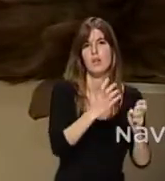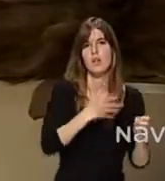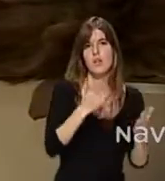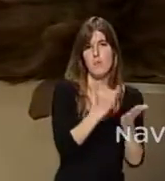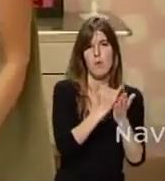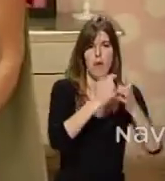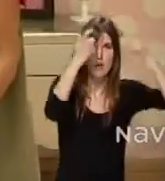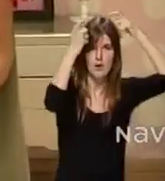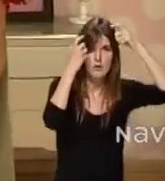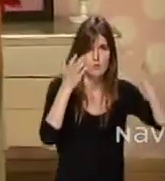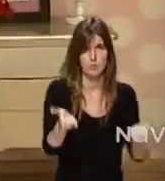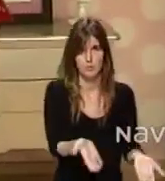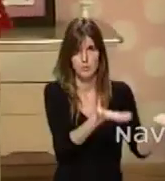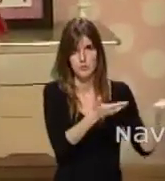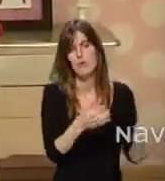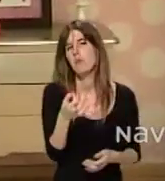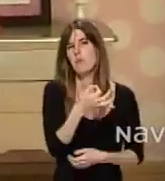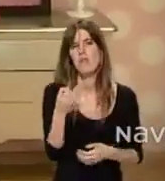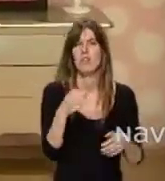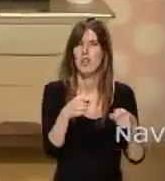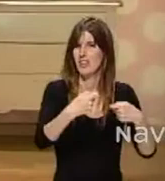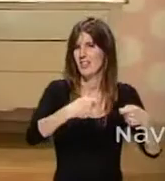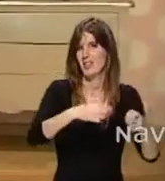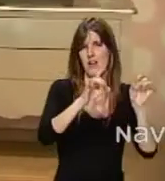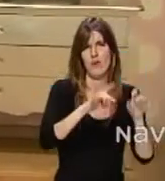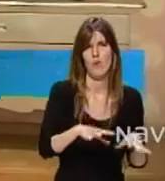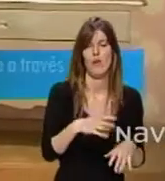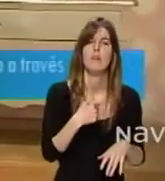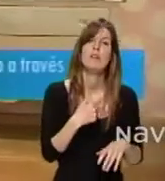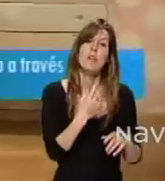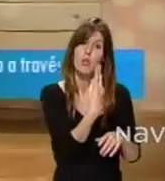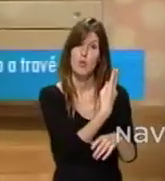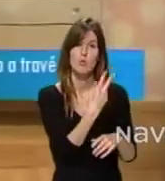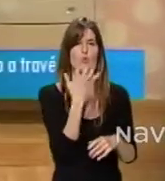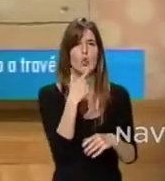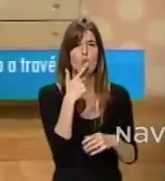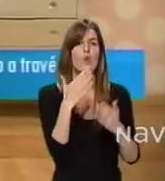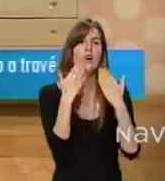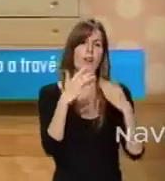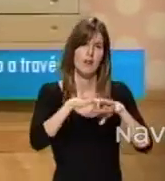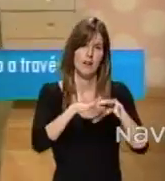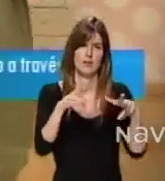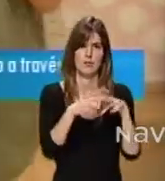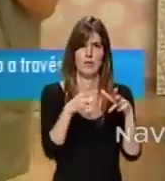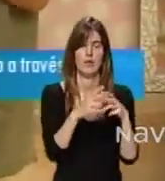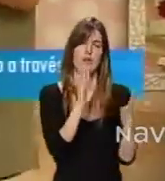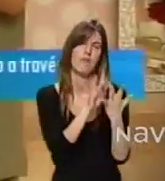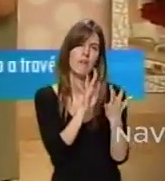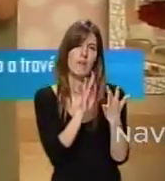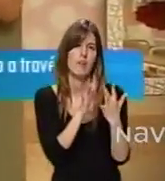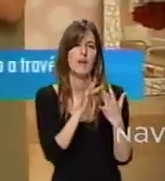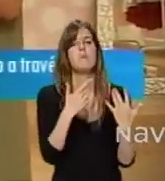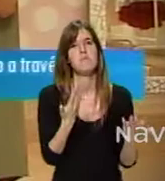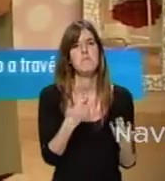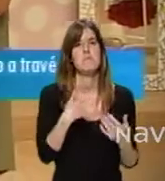asesoramiento, pues bueno, es como si estuviese en una tienda y los comprasen. Yo las conocí por medio de las redes sociales y me animé a participar en el showroom de